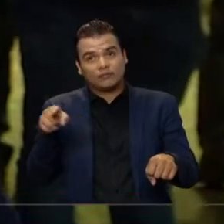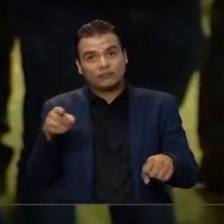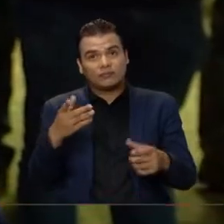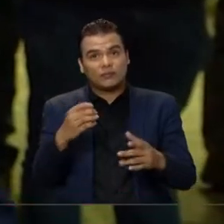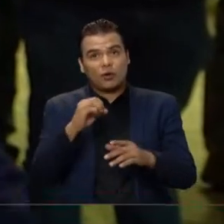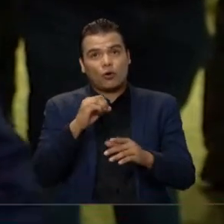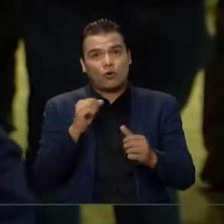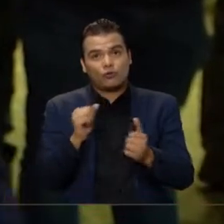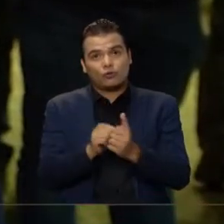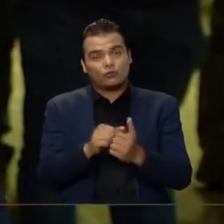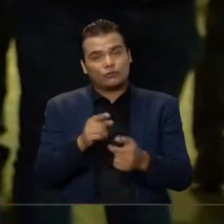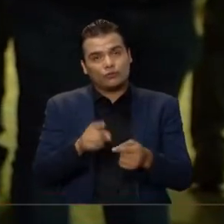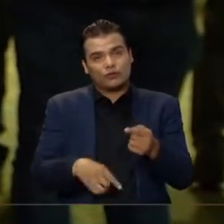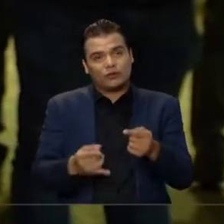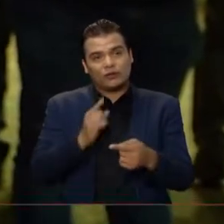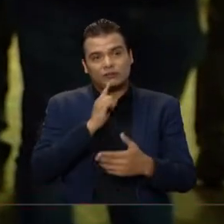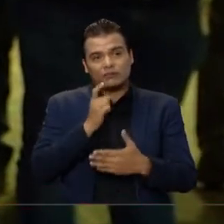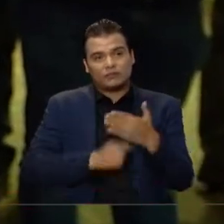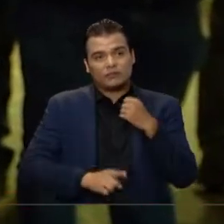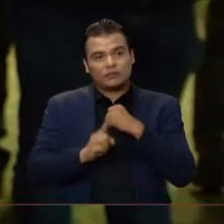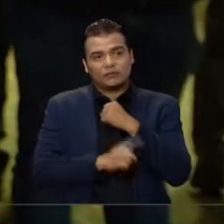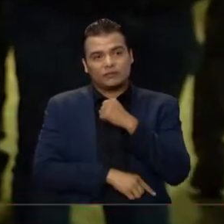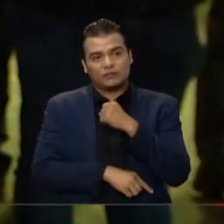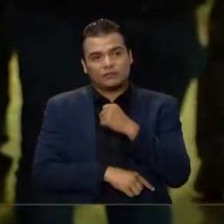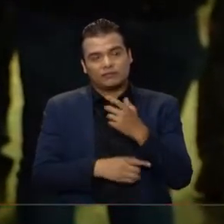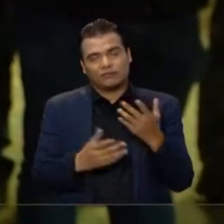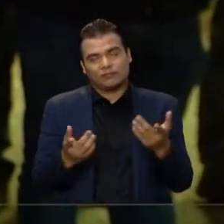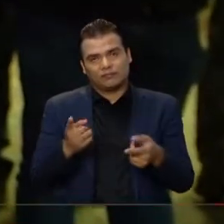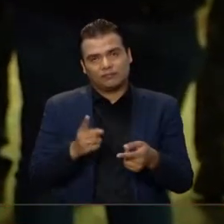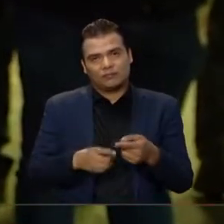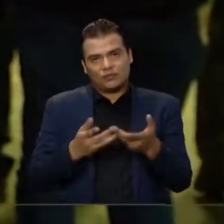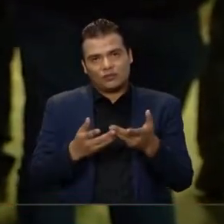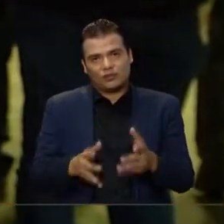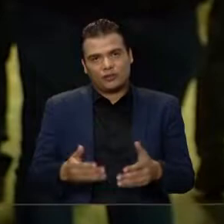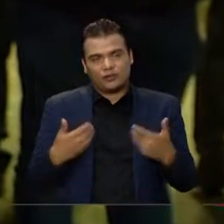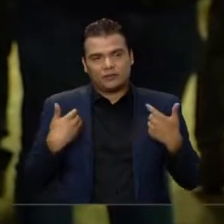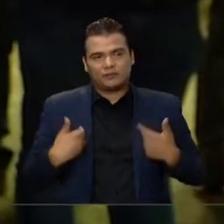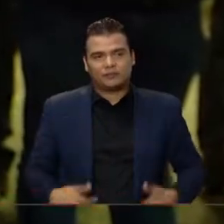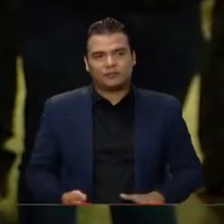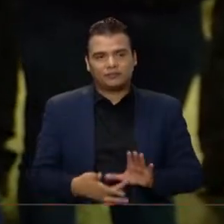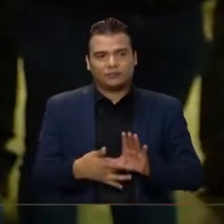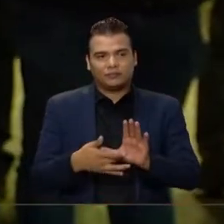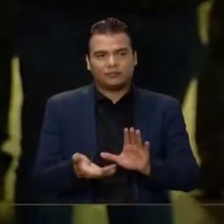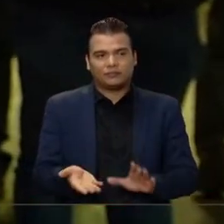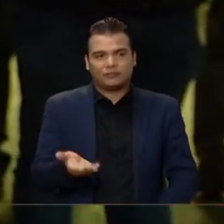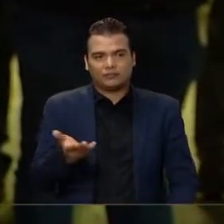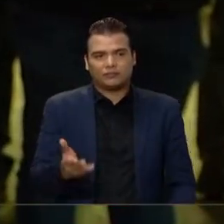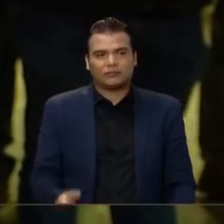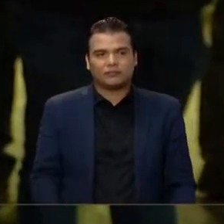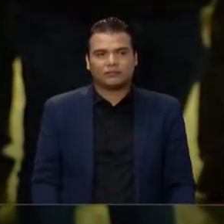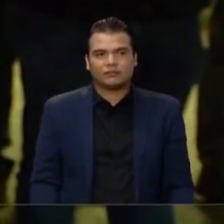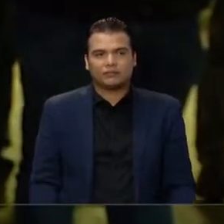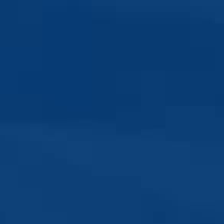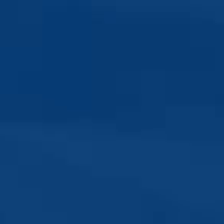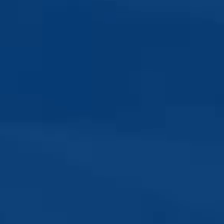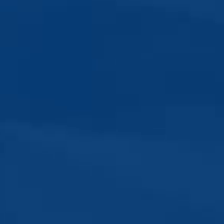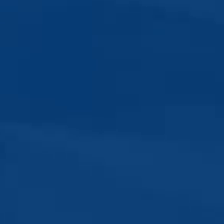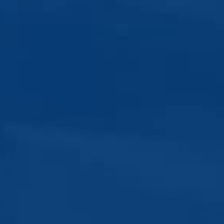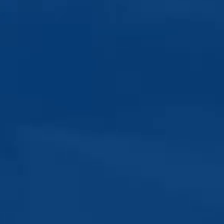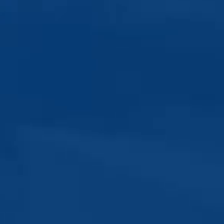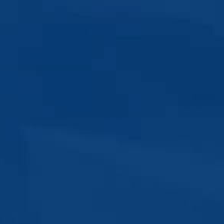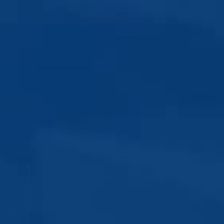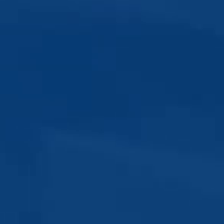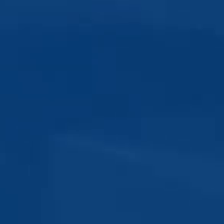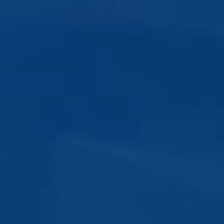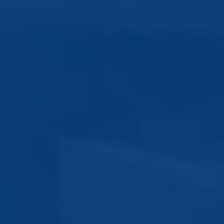parrillero hombre para que eviten sanciones. Informó desde la plazoleta Jairo Varela, Genes Larry Escobar para Telepacífico Noticias.